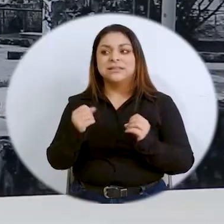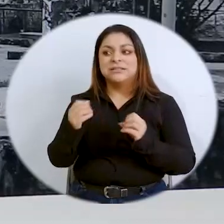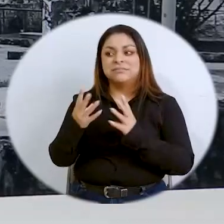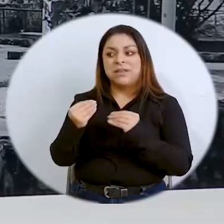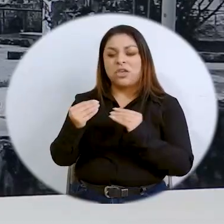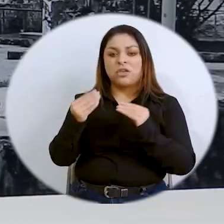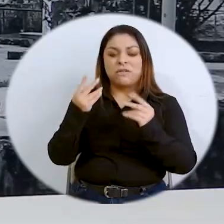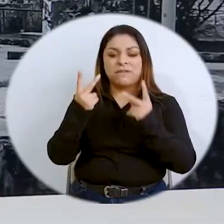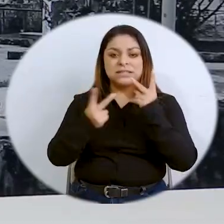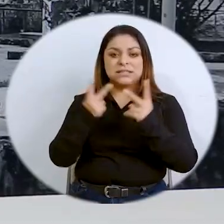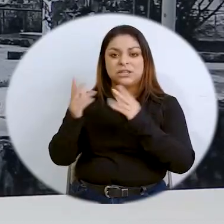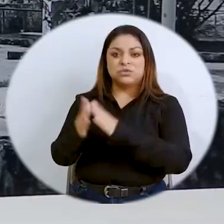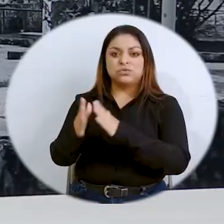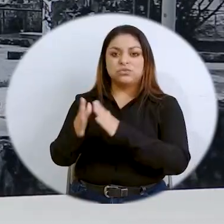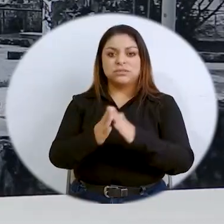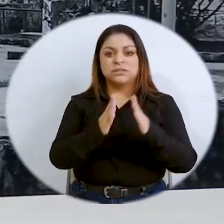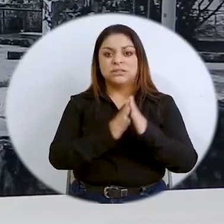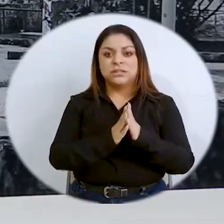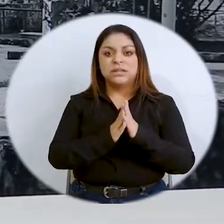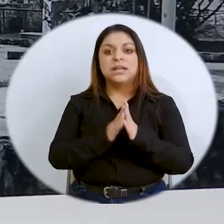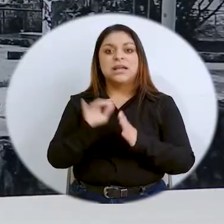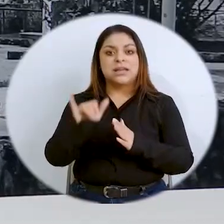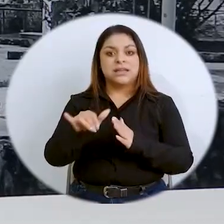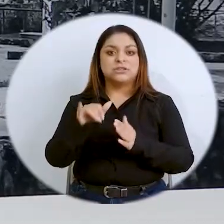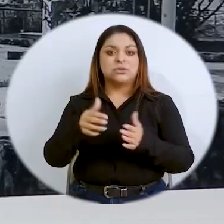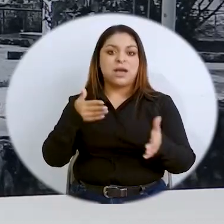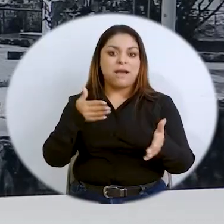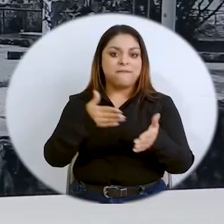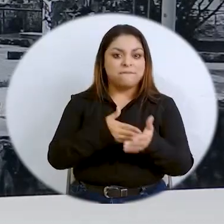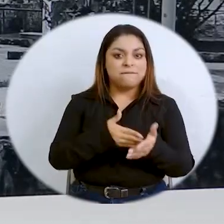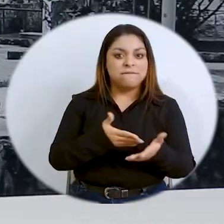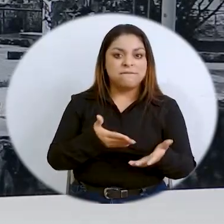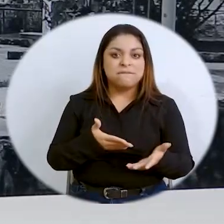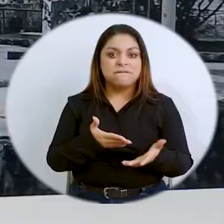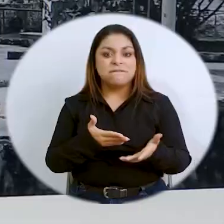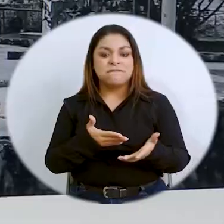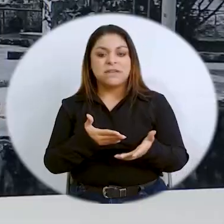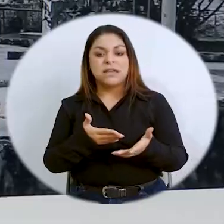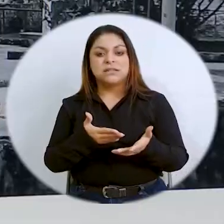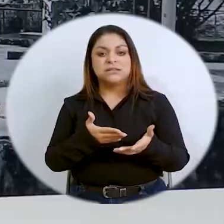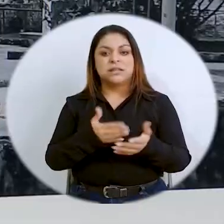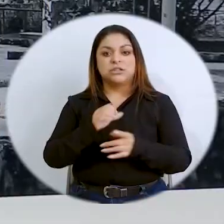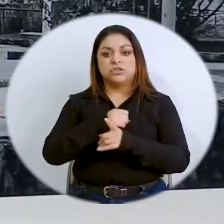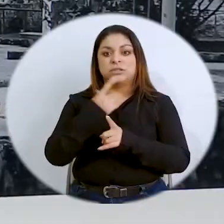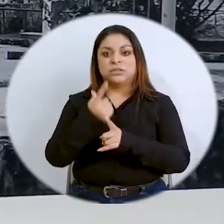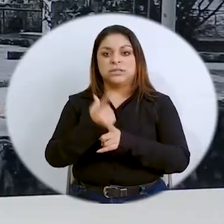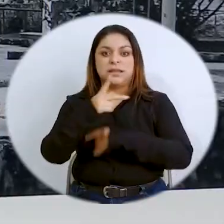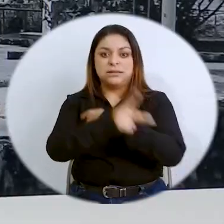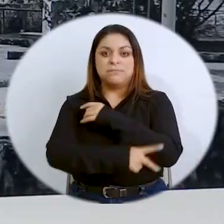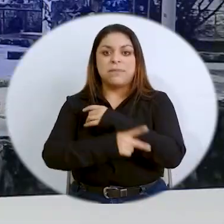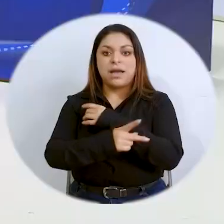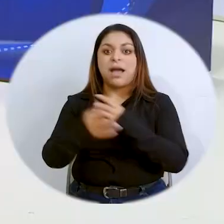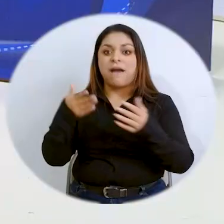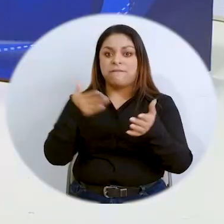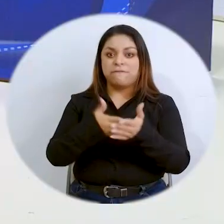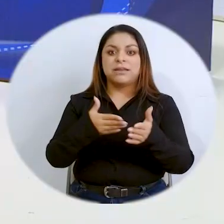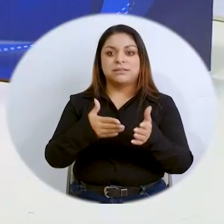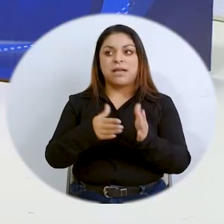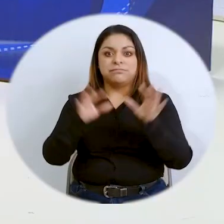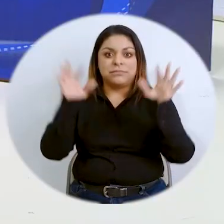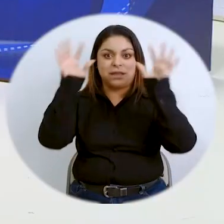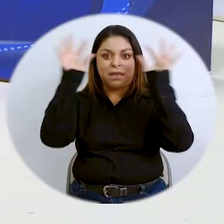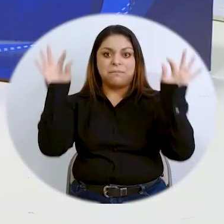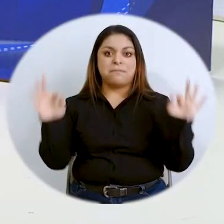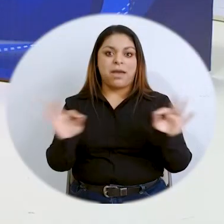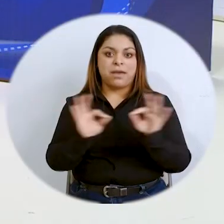estar con sus vecinos y sus vecinas. Eso afecta, ¿verdad?, digamos, el capital social del país. También afecta la